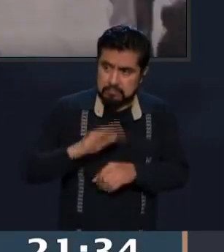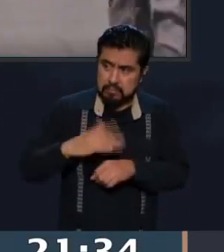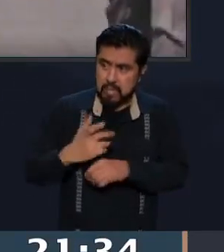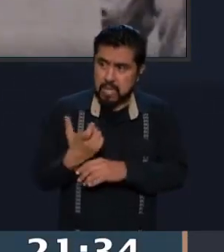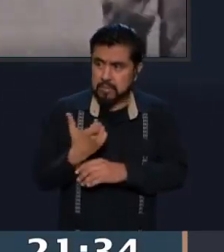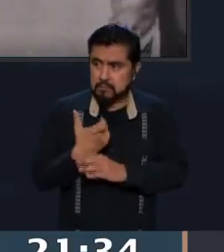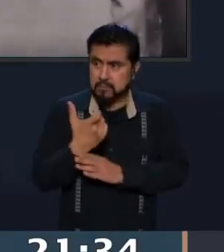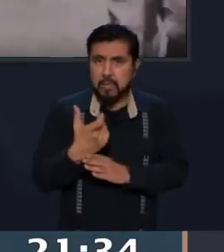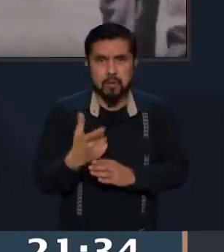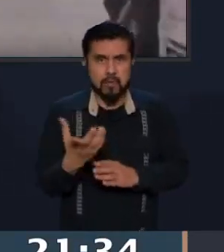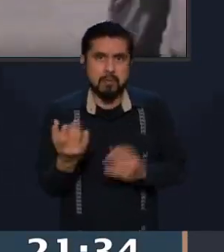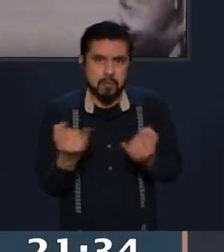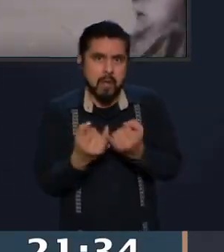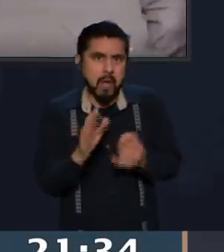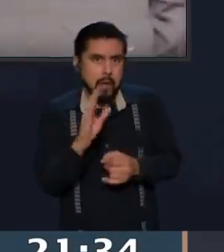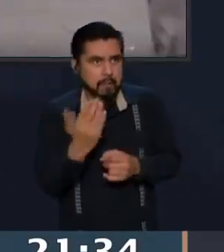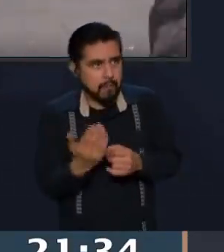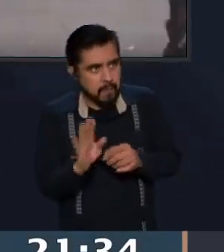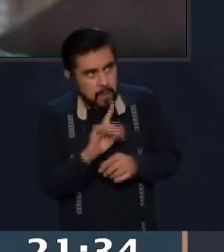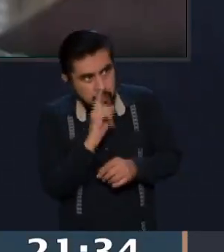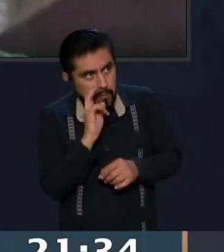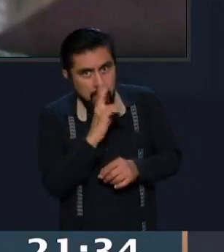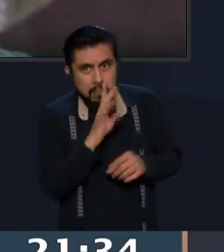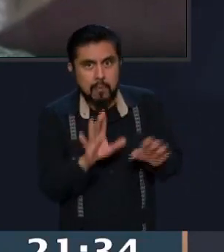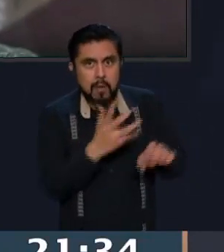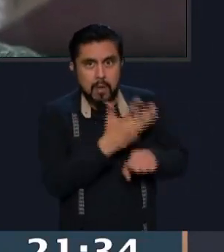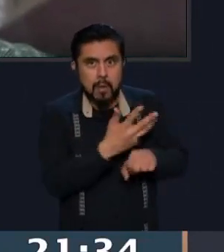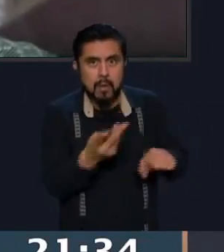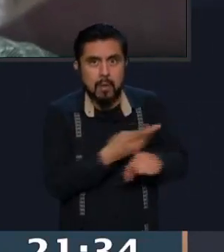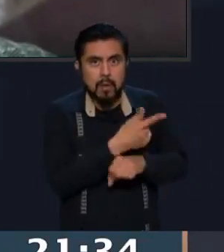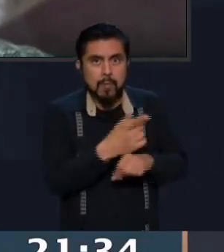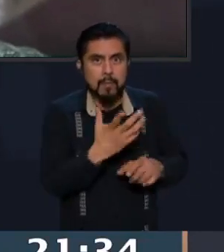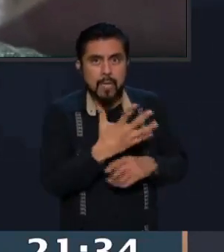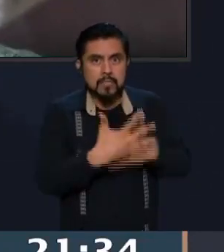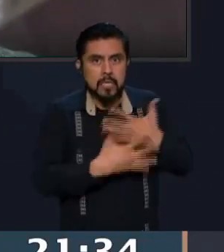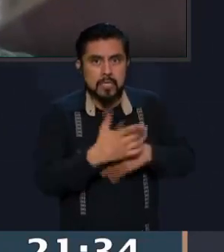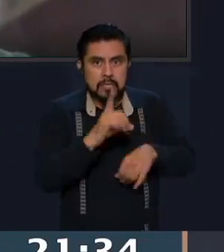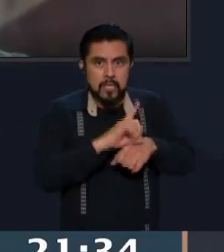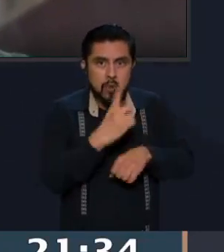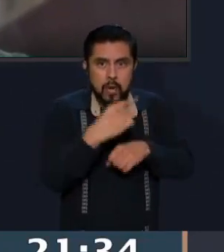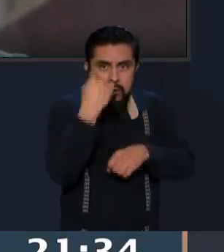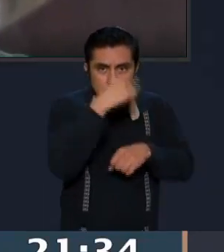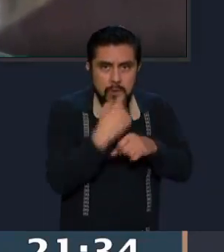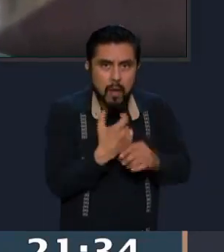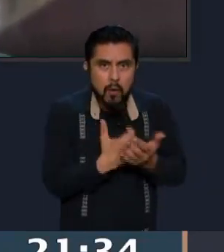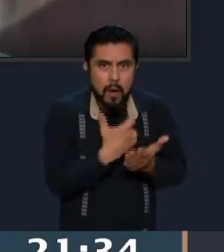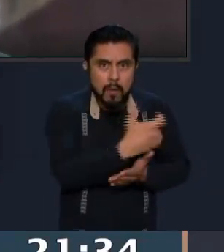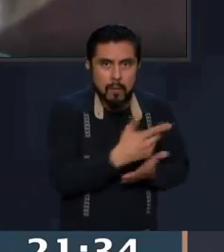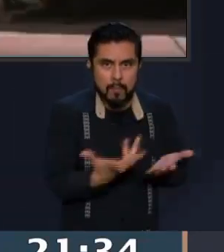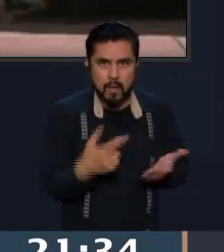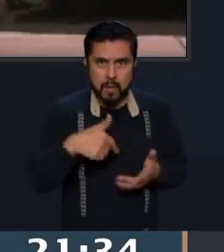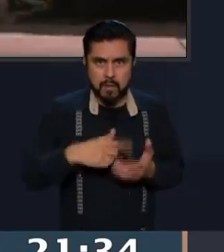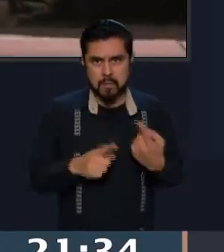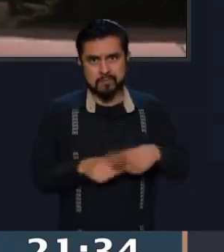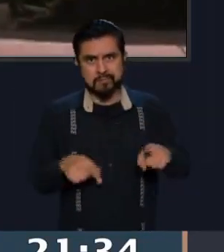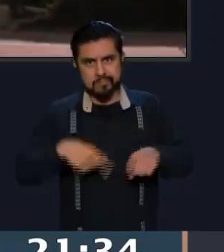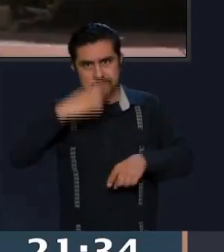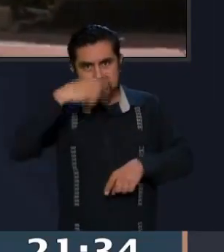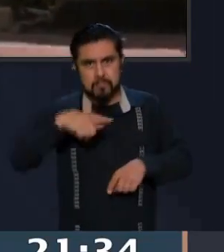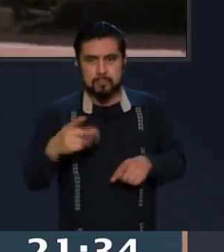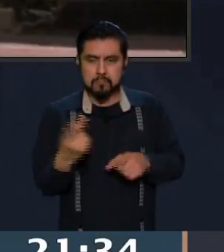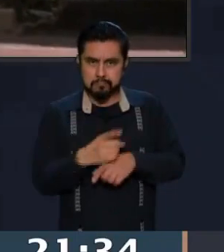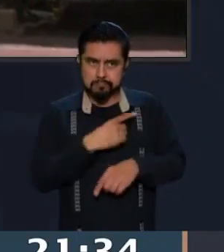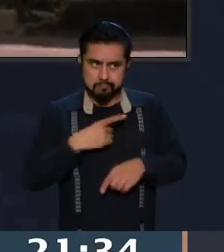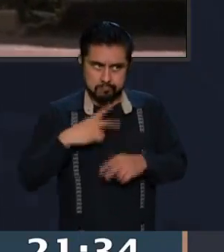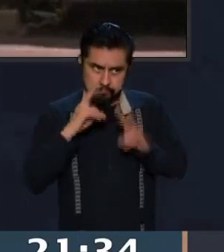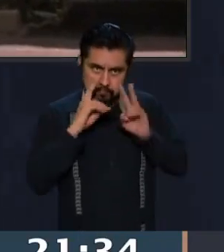de nuestro socio comercial y entender que esto ha sido un elemento que ha estado en el debate realmente de una manera, digamos, muy secundaria,